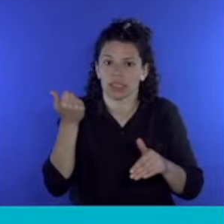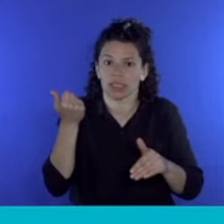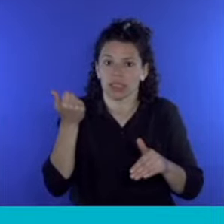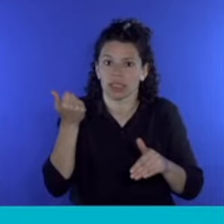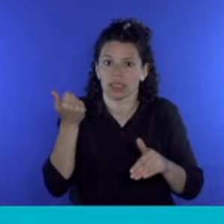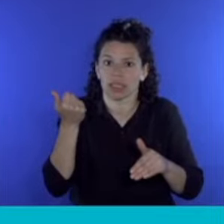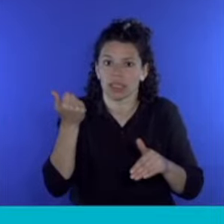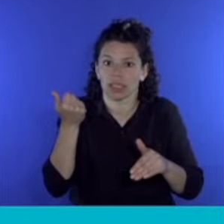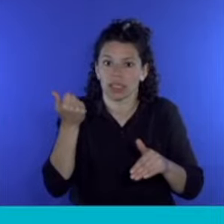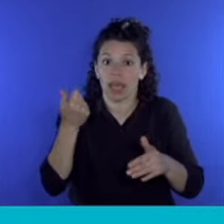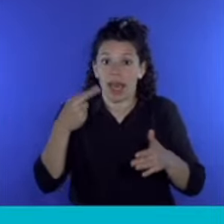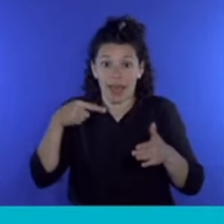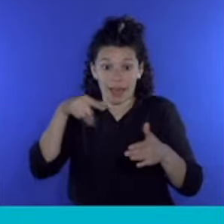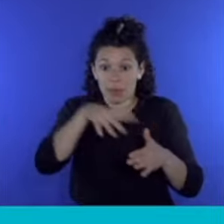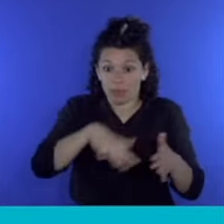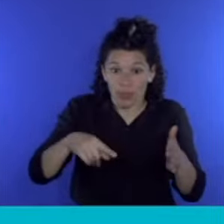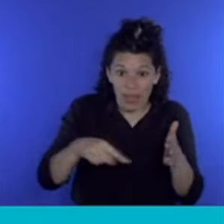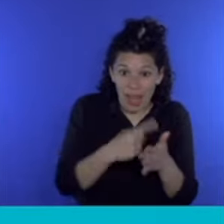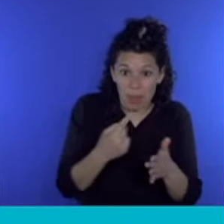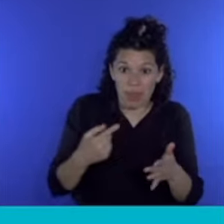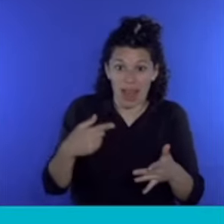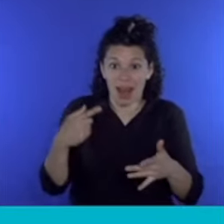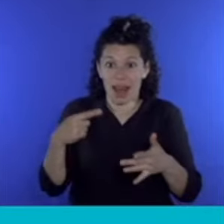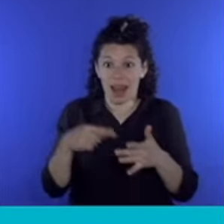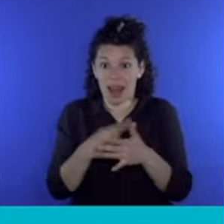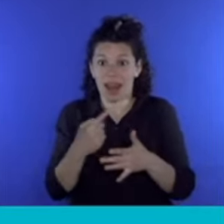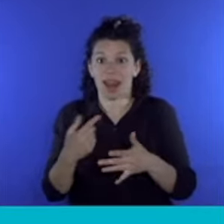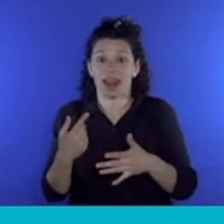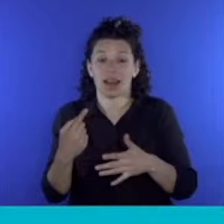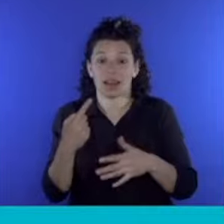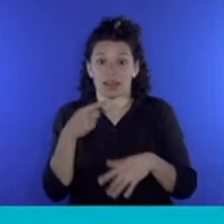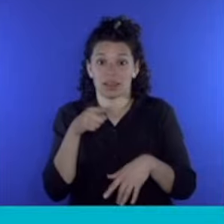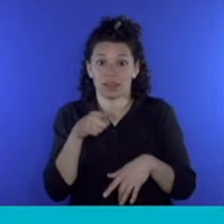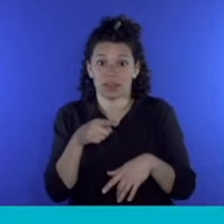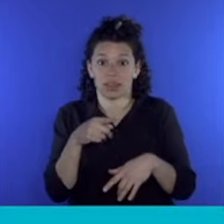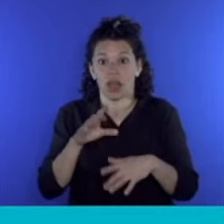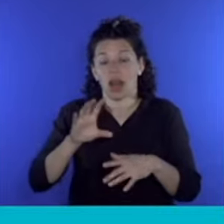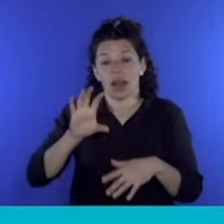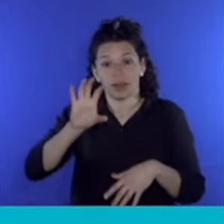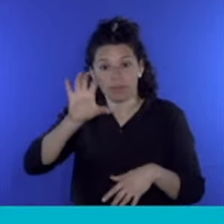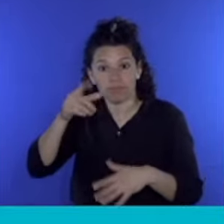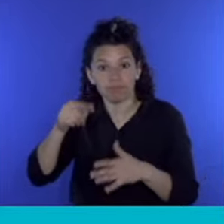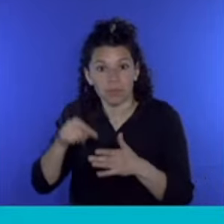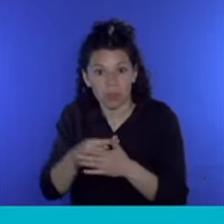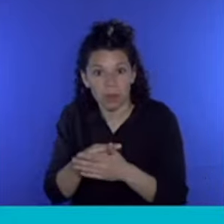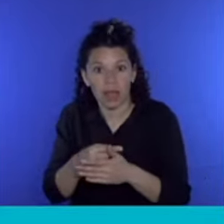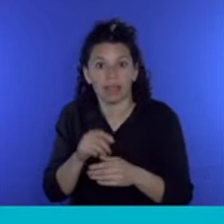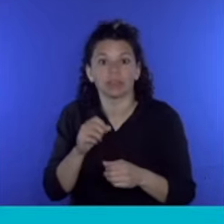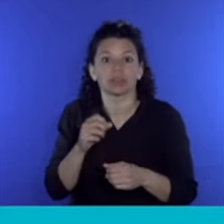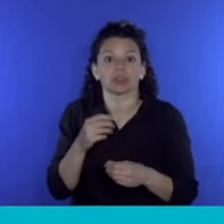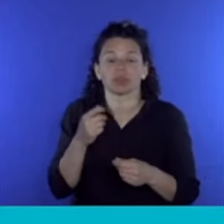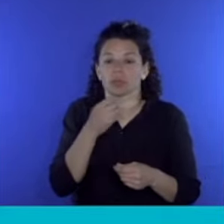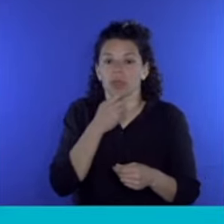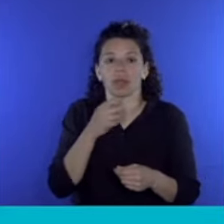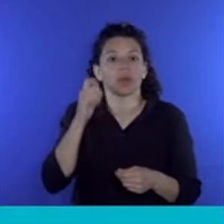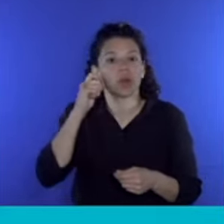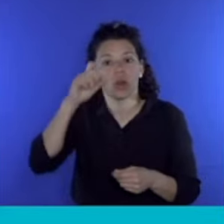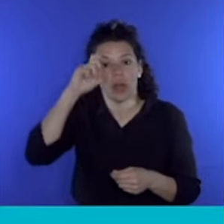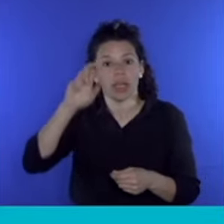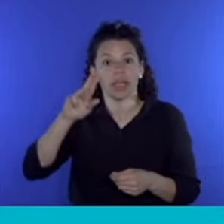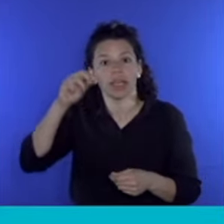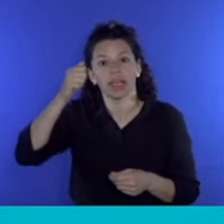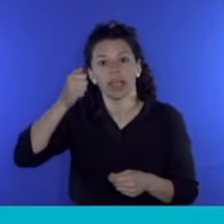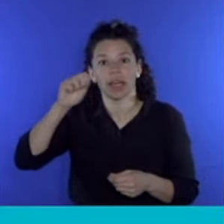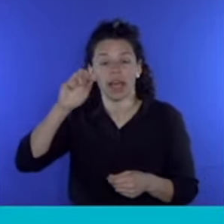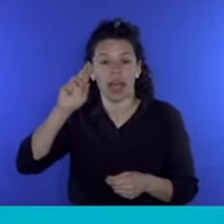fue en Capital, pero muchos de los compañeros de ahí son de la provincia de Buenos Aires. En este caso, Gerardo Mirkin fue uno de los que se estaba manifestando,